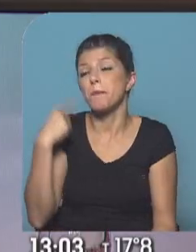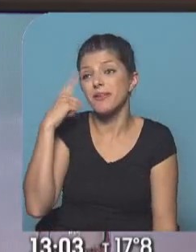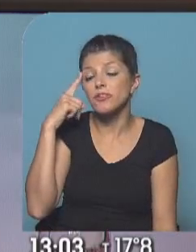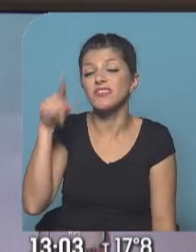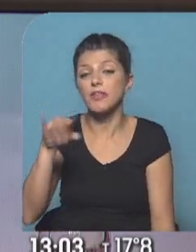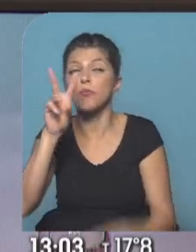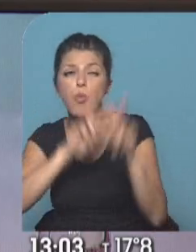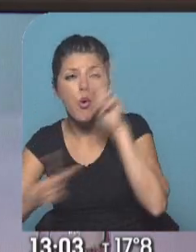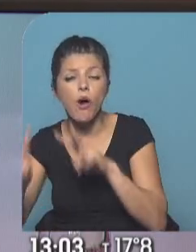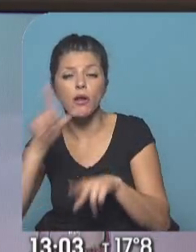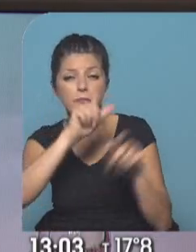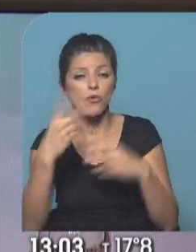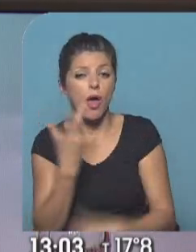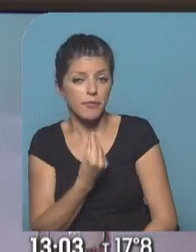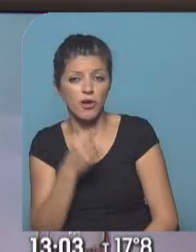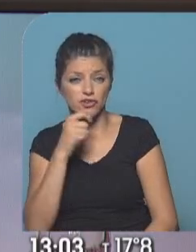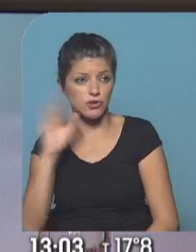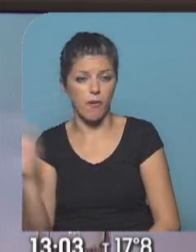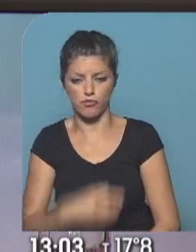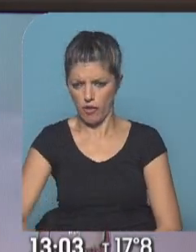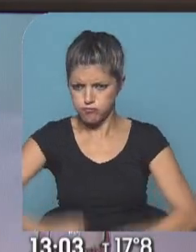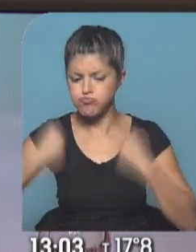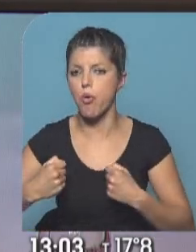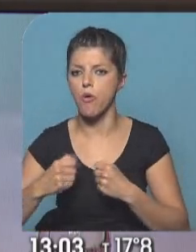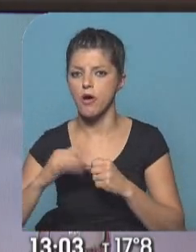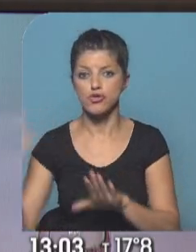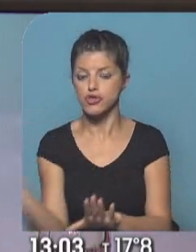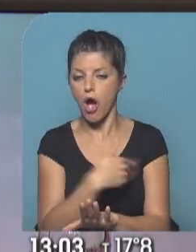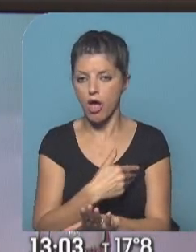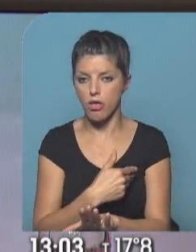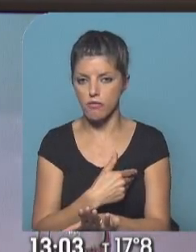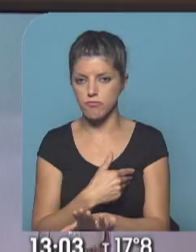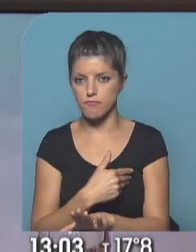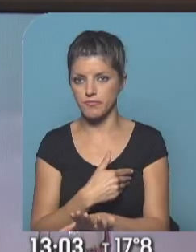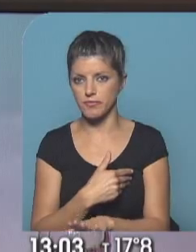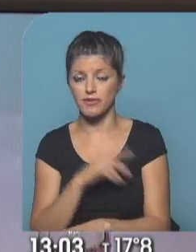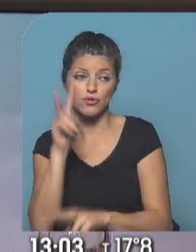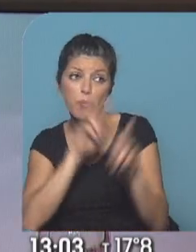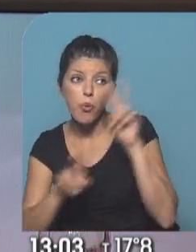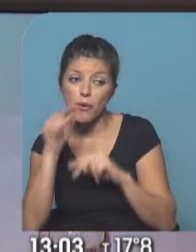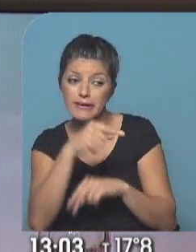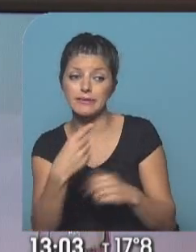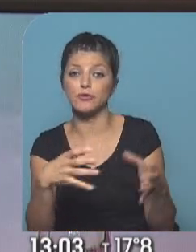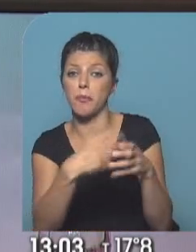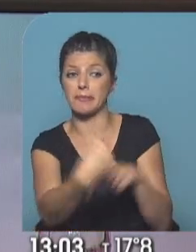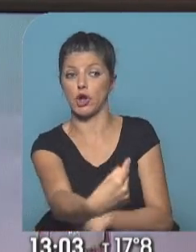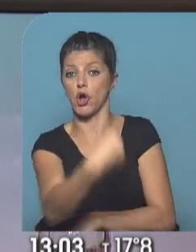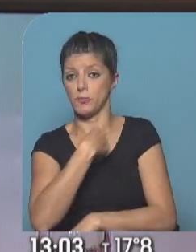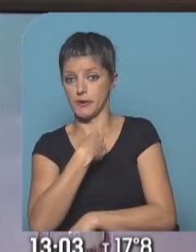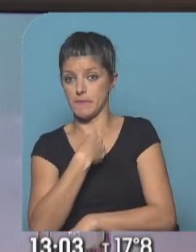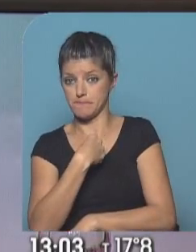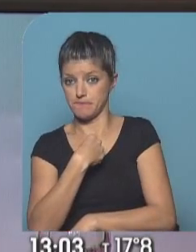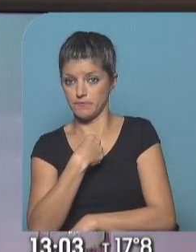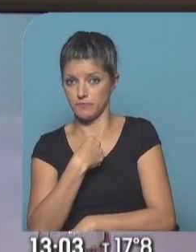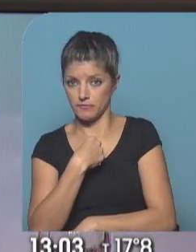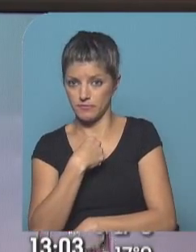lo caracteriza, decir vamos a avanzar contra todo, poner de nuevo en crisis a la oposición y apelar un poco al cansancio. No se puede movilizar tanta